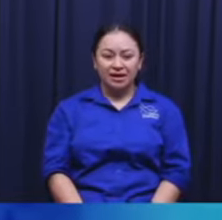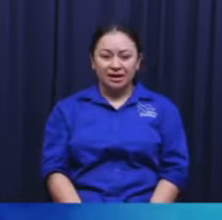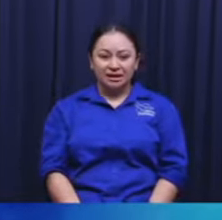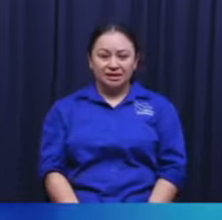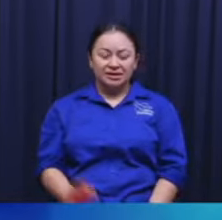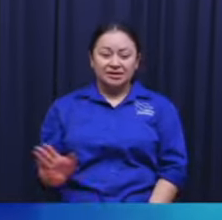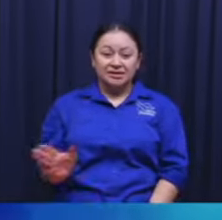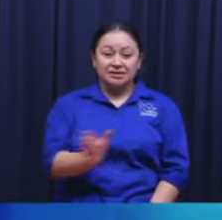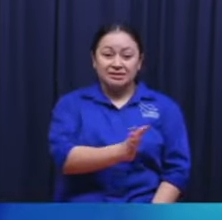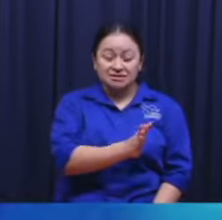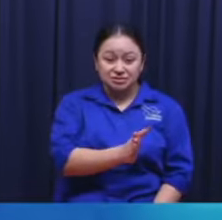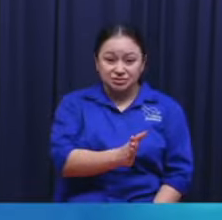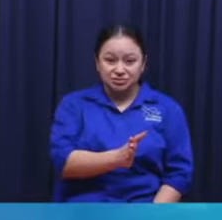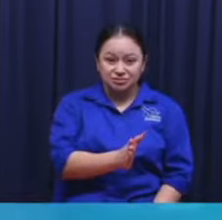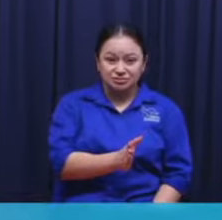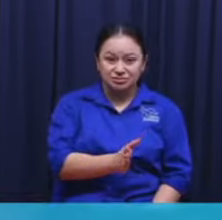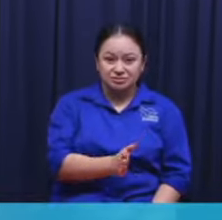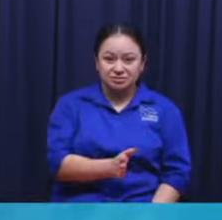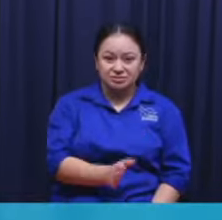del reino, ¿ah?